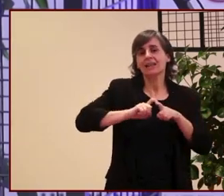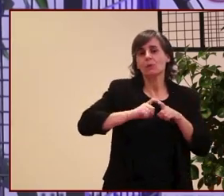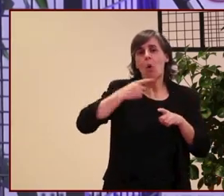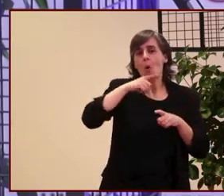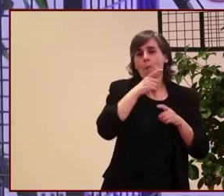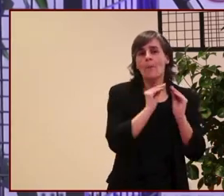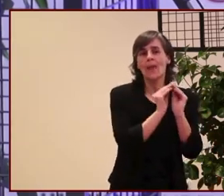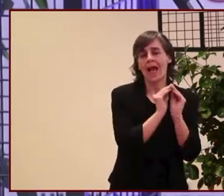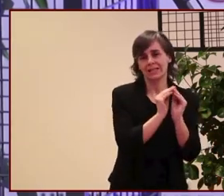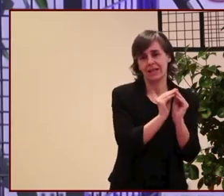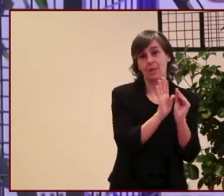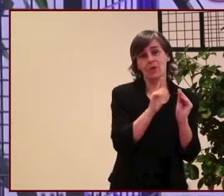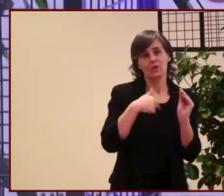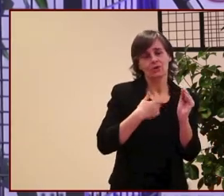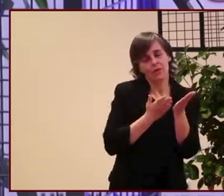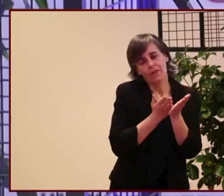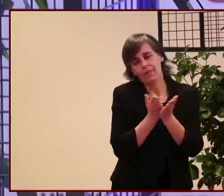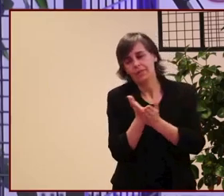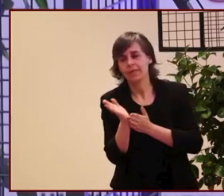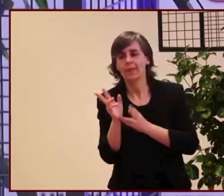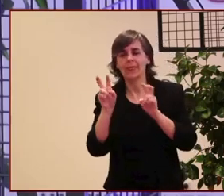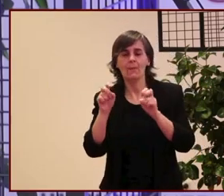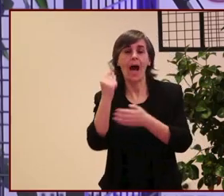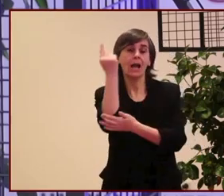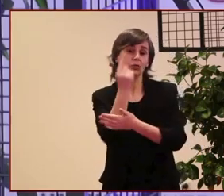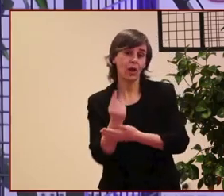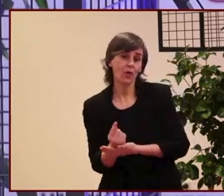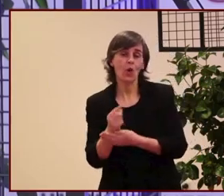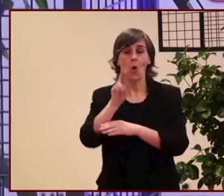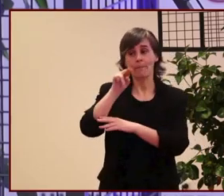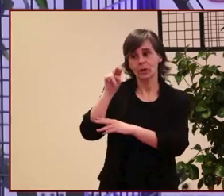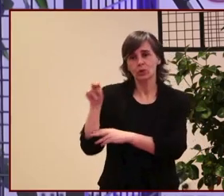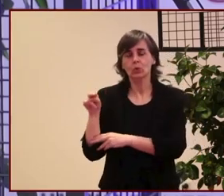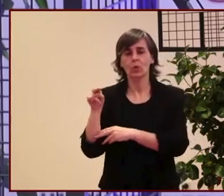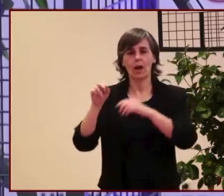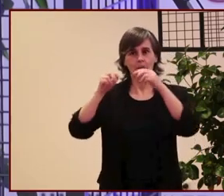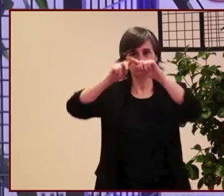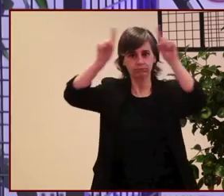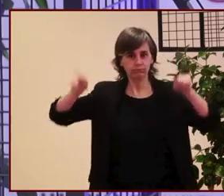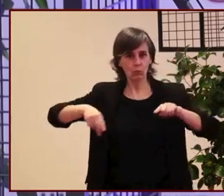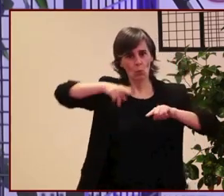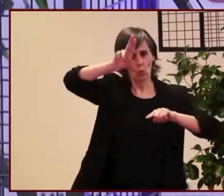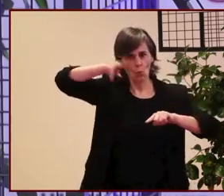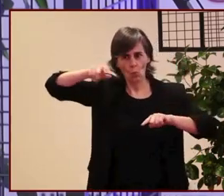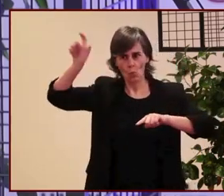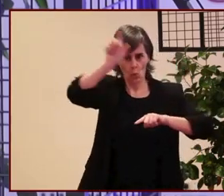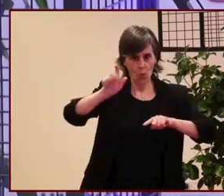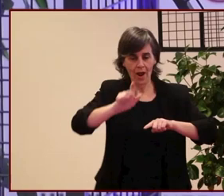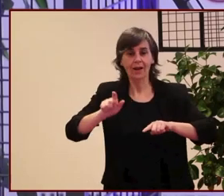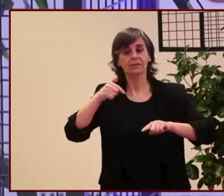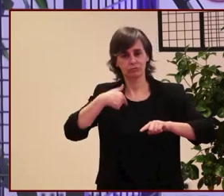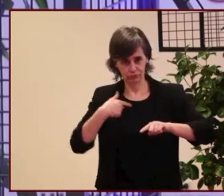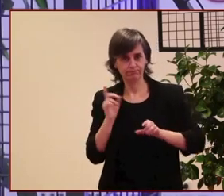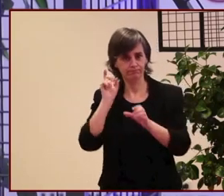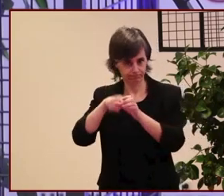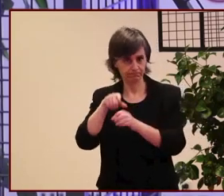desarrollado más en la parte de la ilustración la pintura el muralismo ese ha sido digamos como mi sitio no